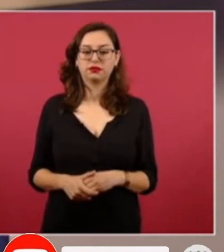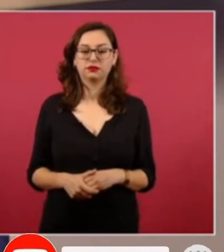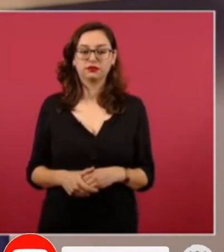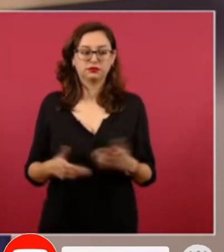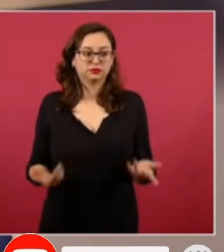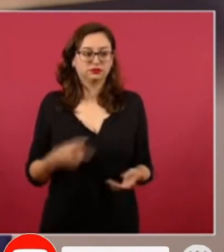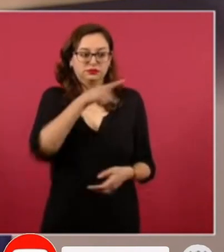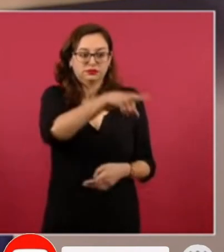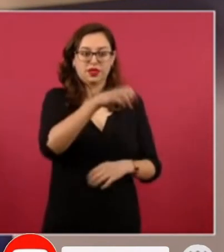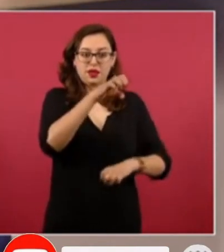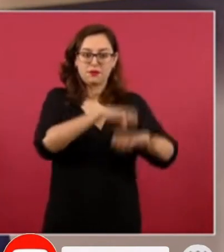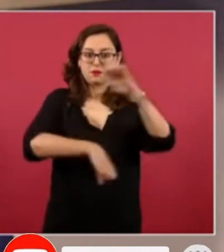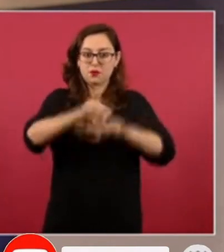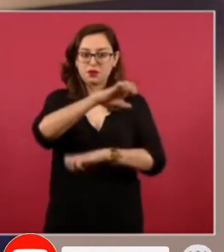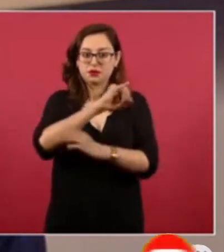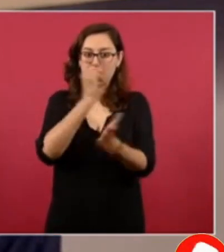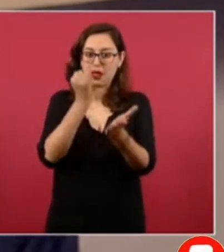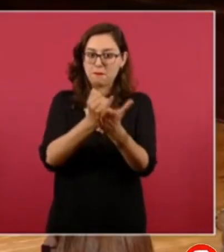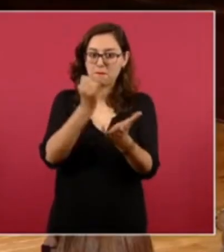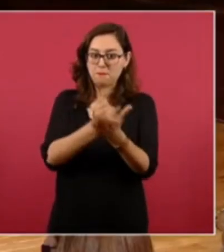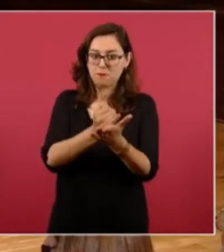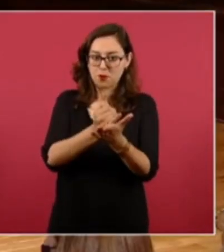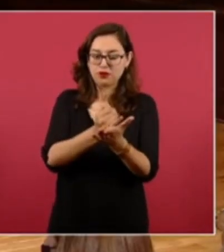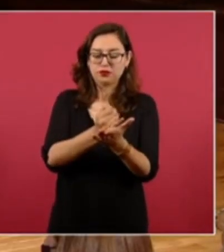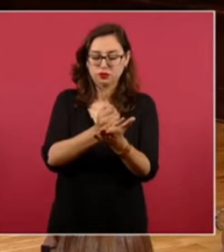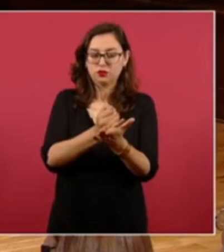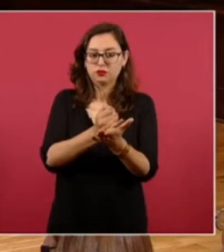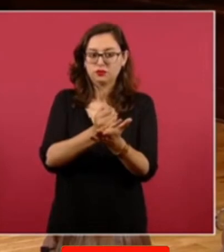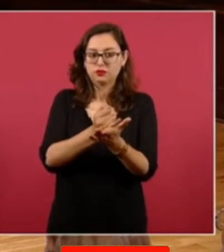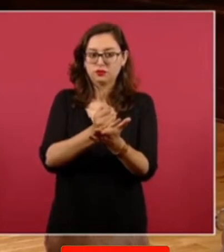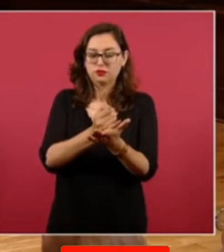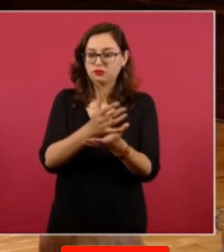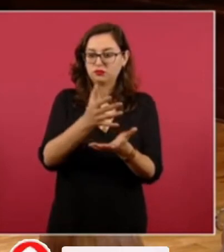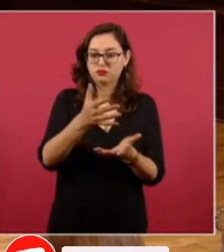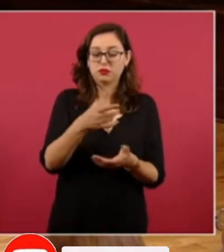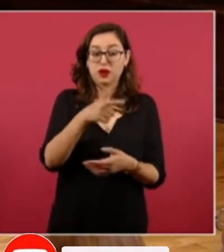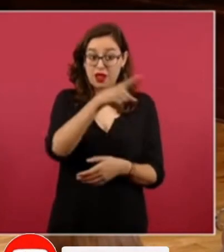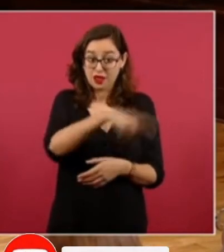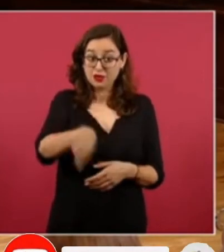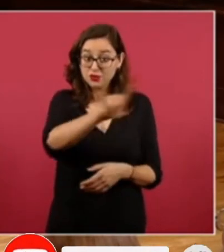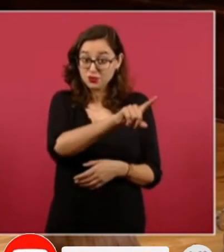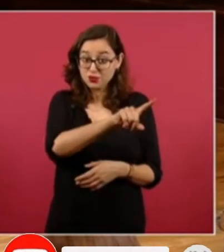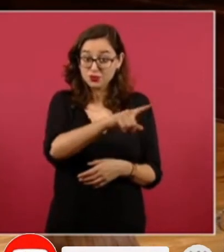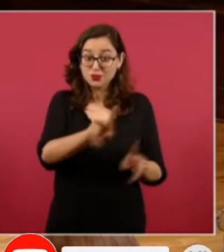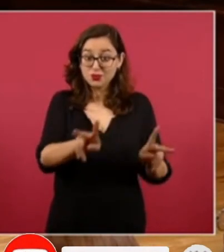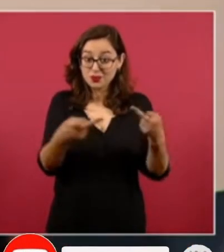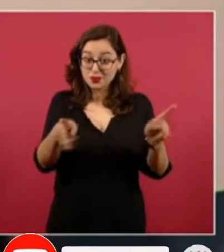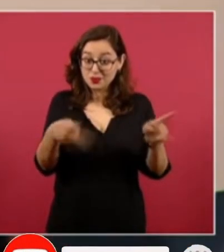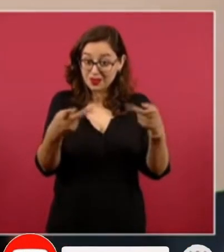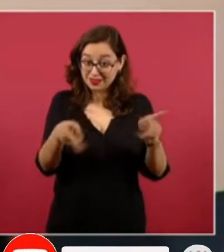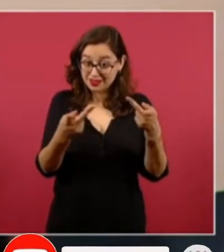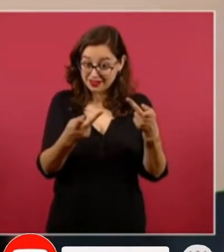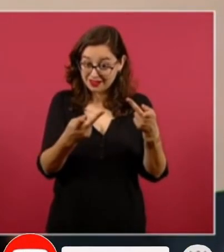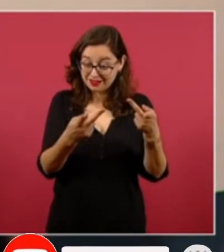Esos impuestos, el alimento que cobraron al consumidor, pues no se los iban a devolver al